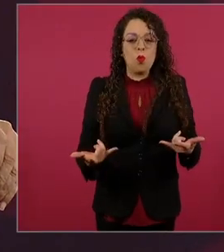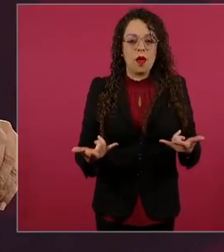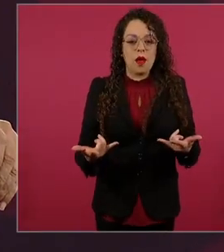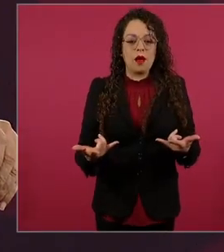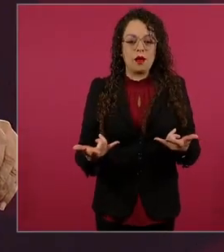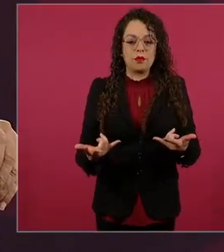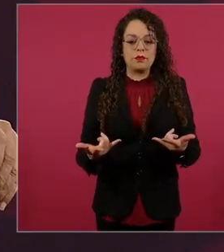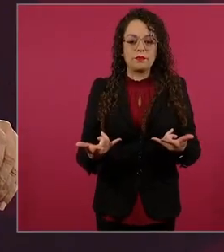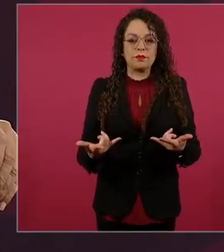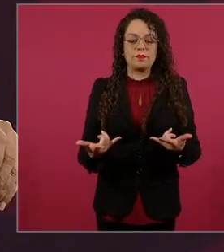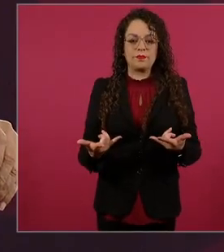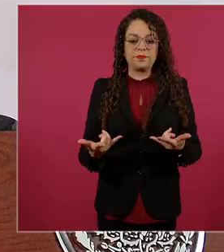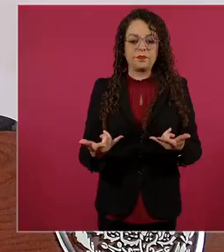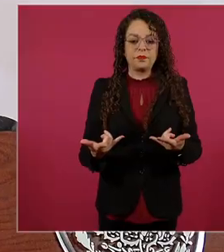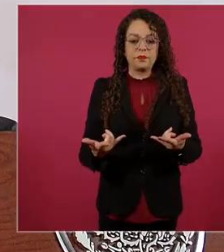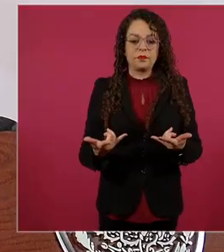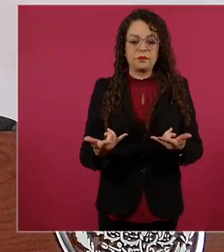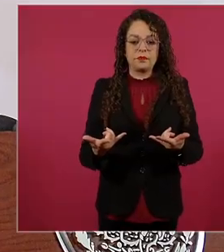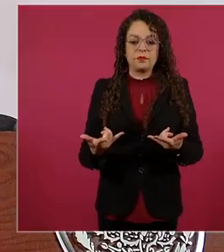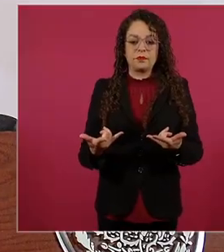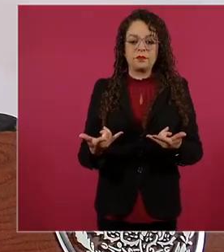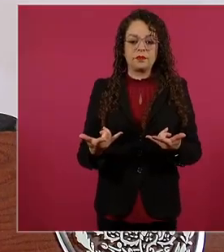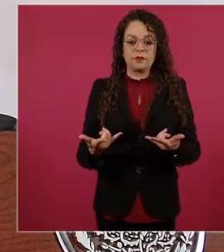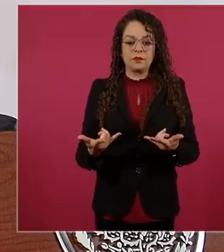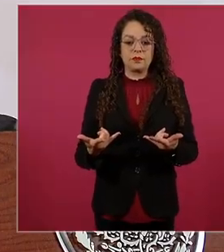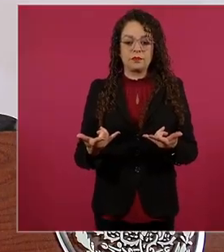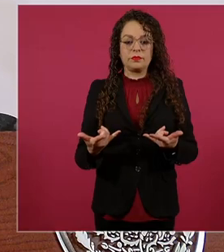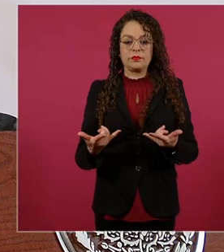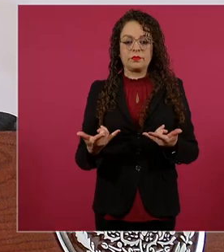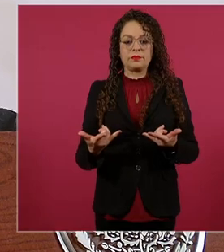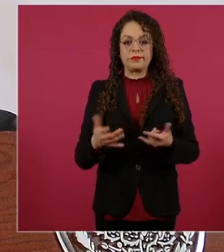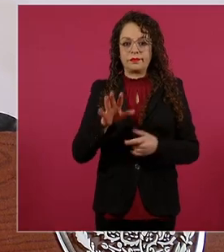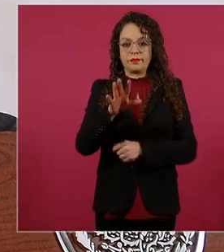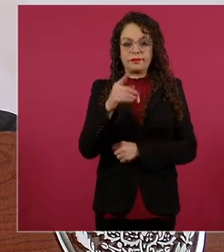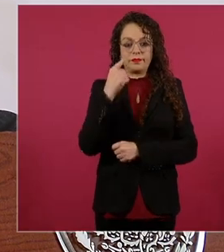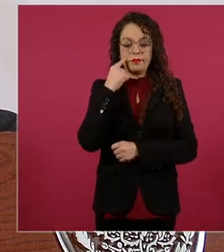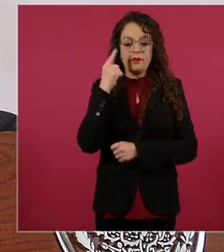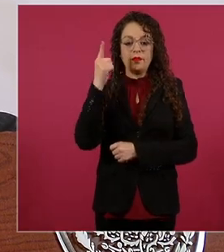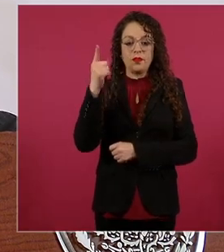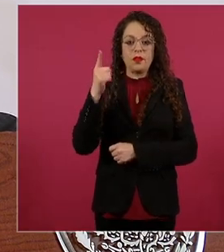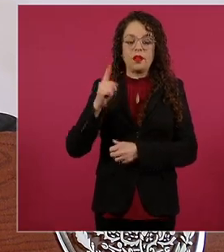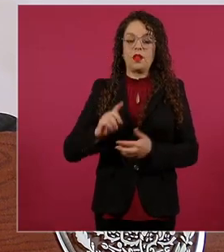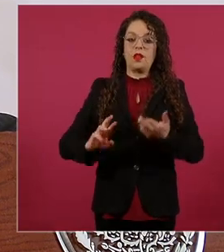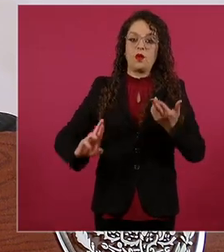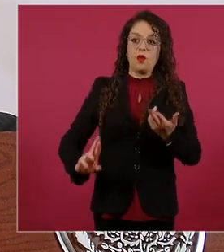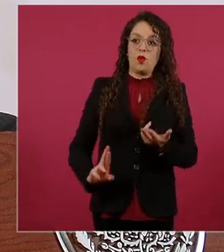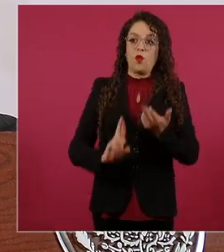que lleva a cabo la huelga de Cananea que es histórica